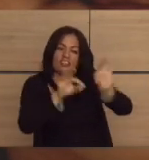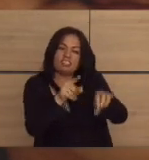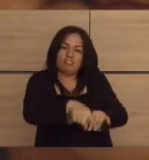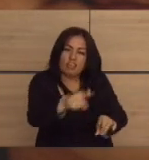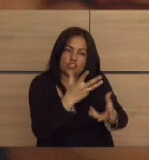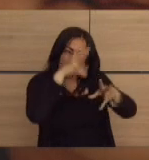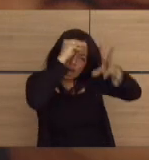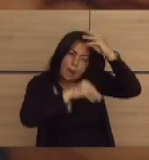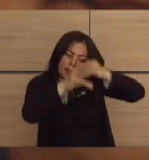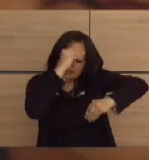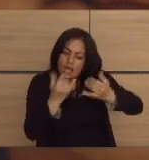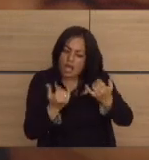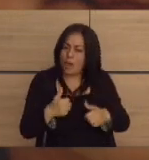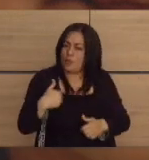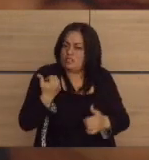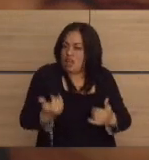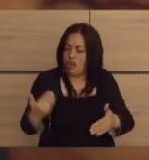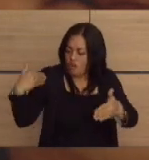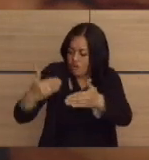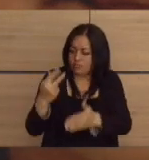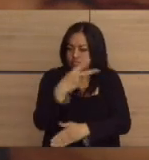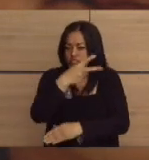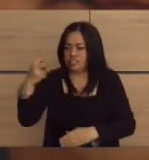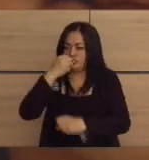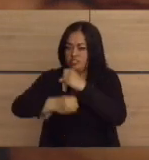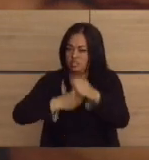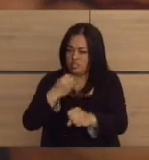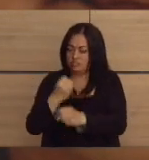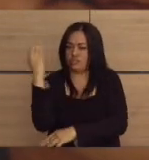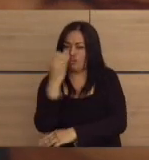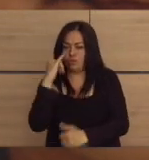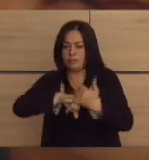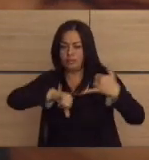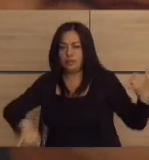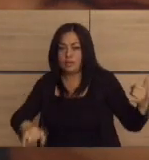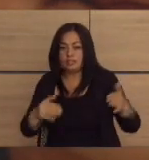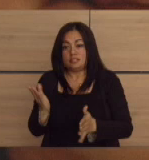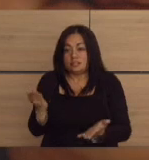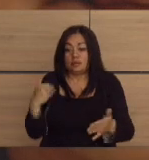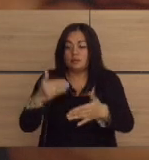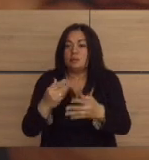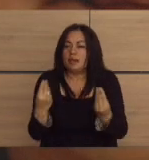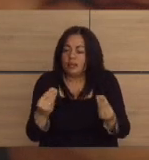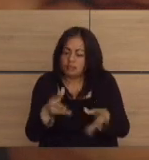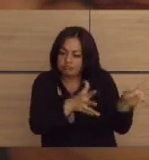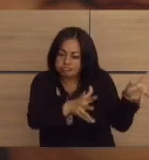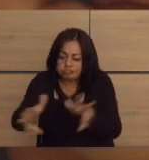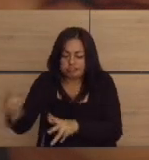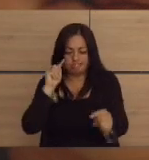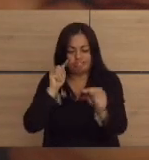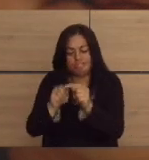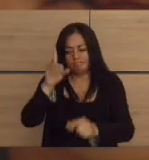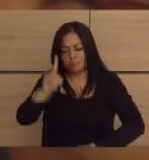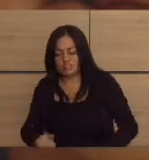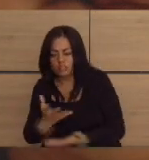aprovechemos esta época histórica, esta época que atraviesa el país, para que demos todas las reflexiones, todas las discusiones